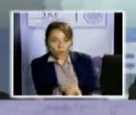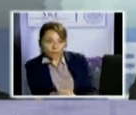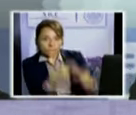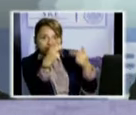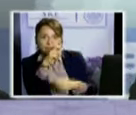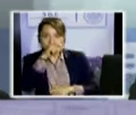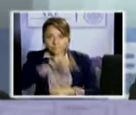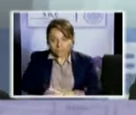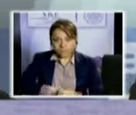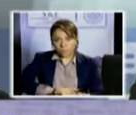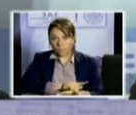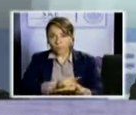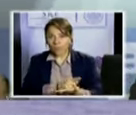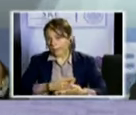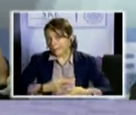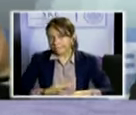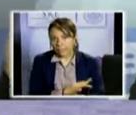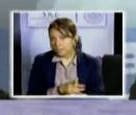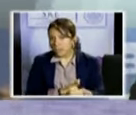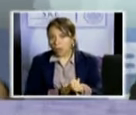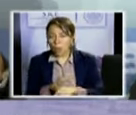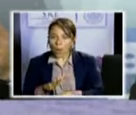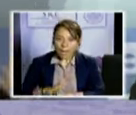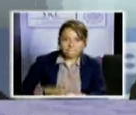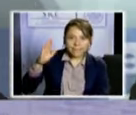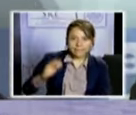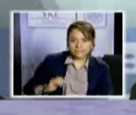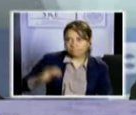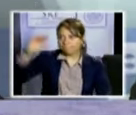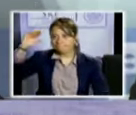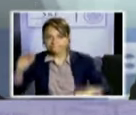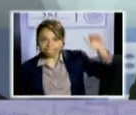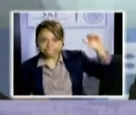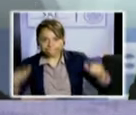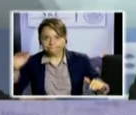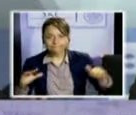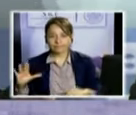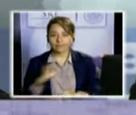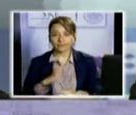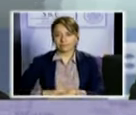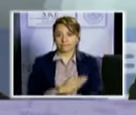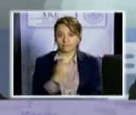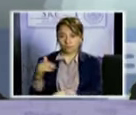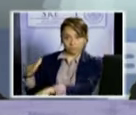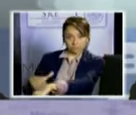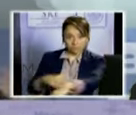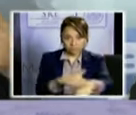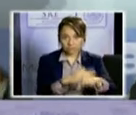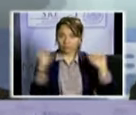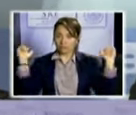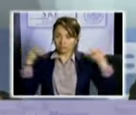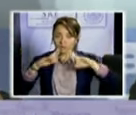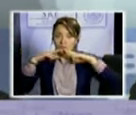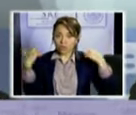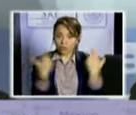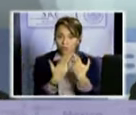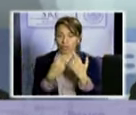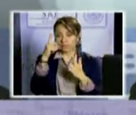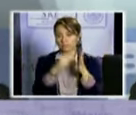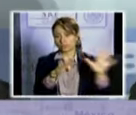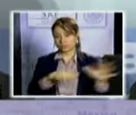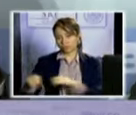convenciones y que por eso fue necesario convocar a una asamblea extraordinaria de Naciones Unidas en 98, por iniciativa